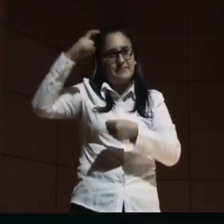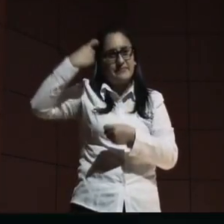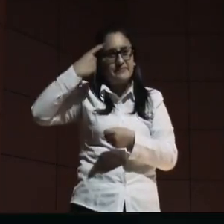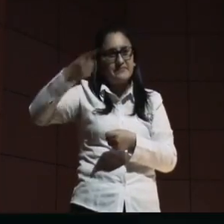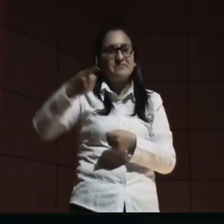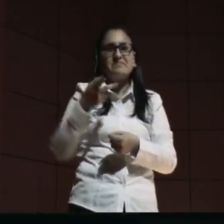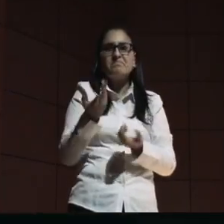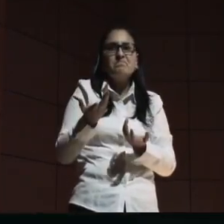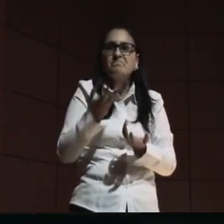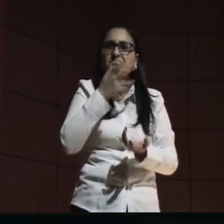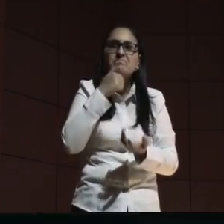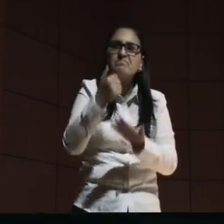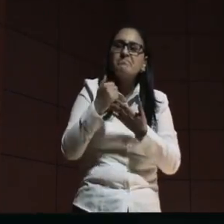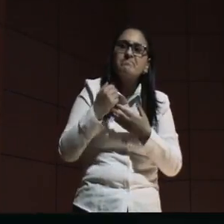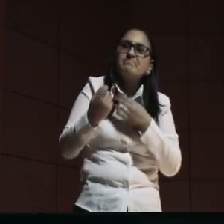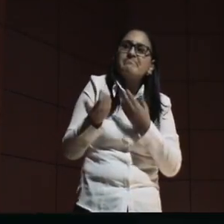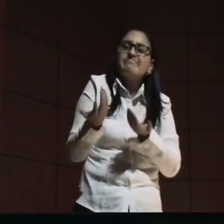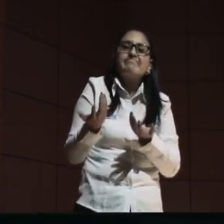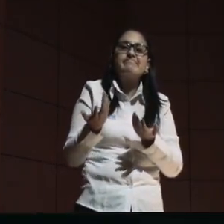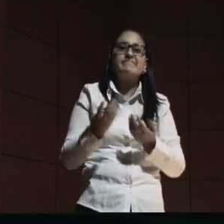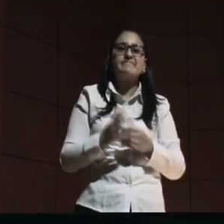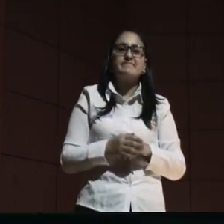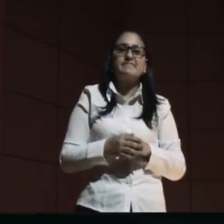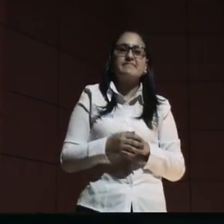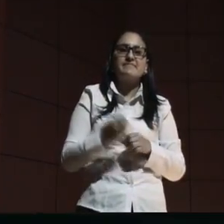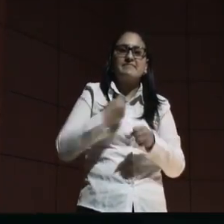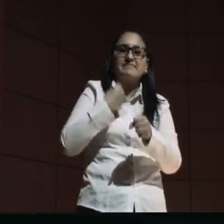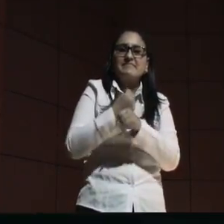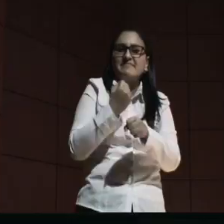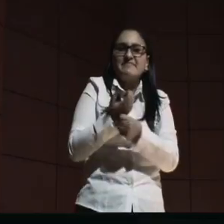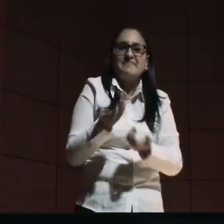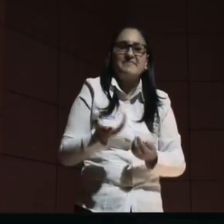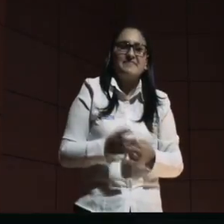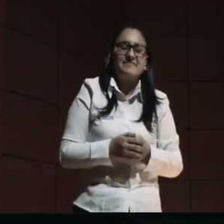mejores ofertas laborales. Pues yo dije, bueno,